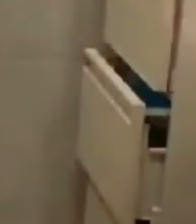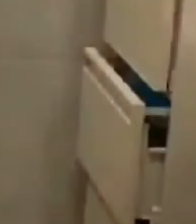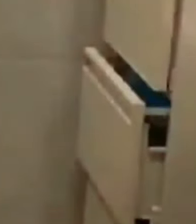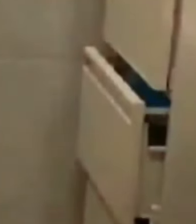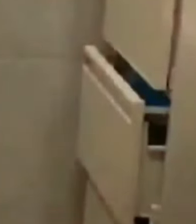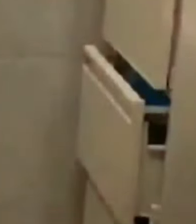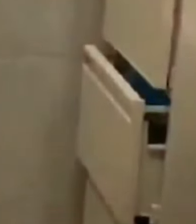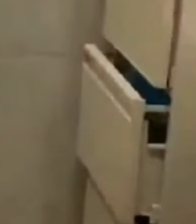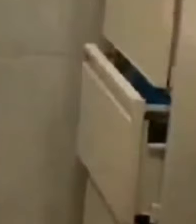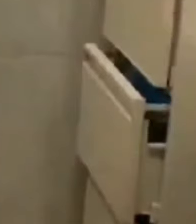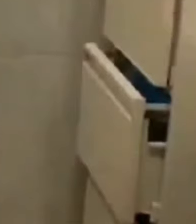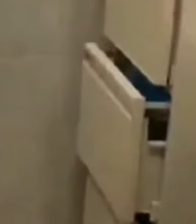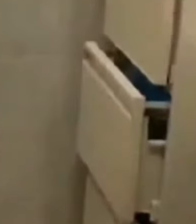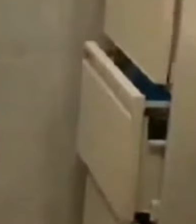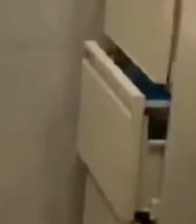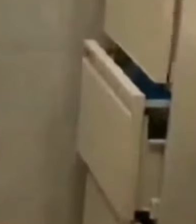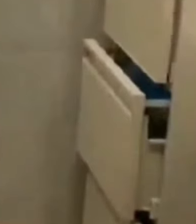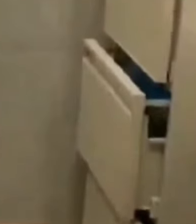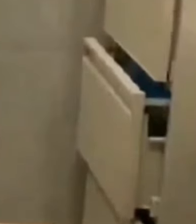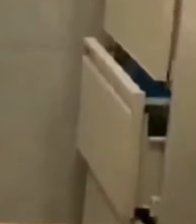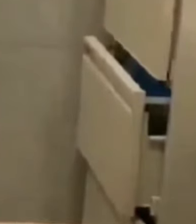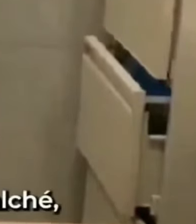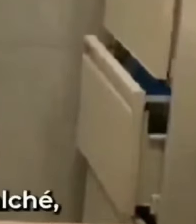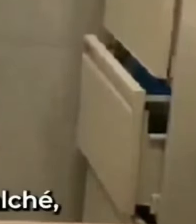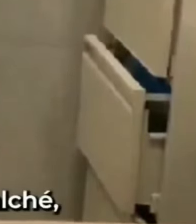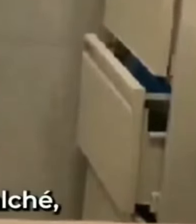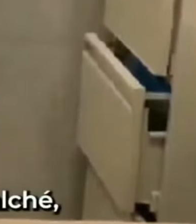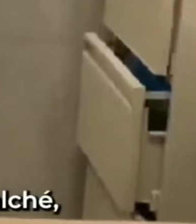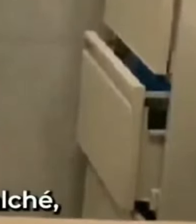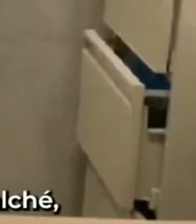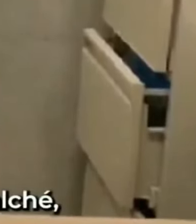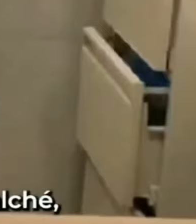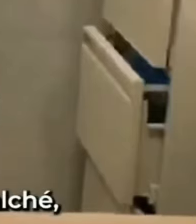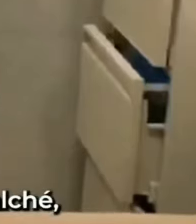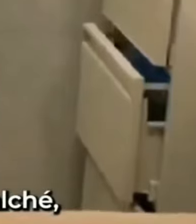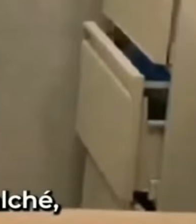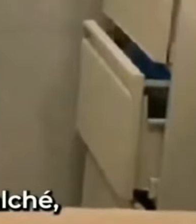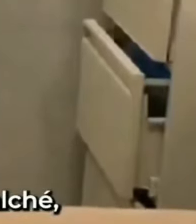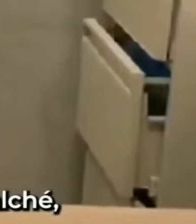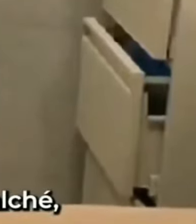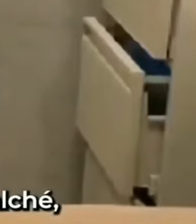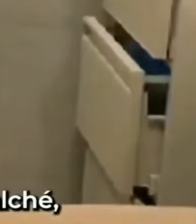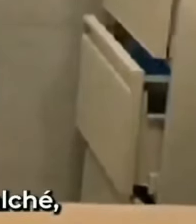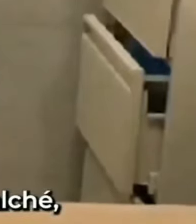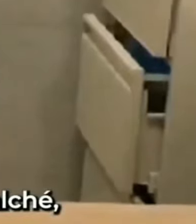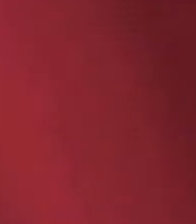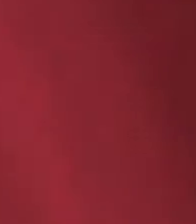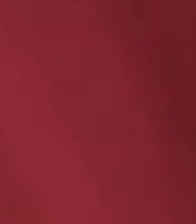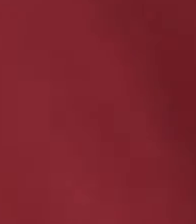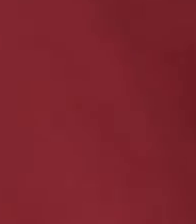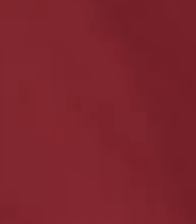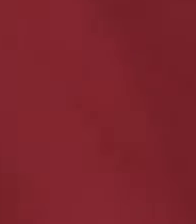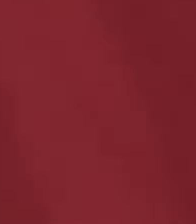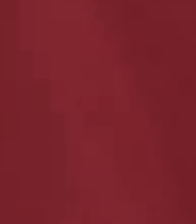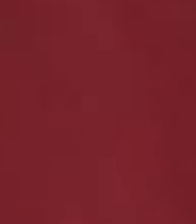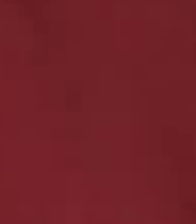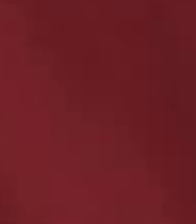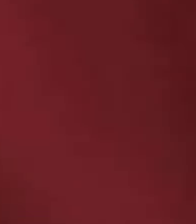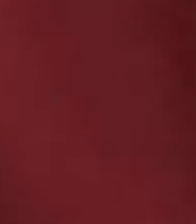Soy el doctor Enrique Cantillo José, médico general adscrito al Centro de Salud de Bacachén en Cihuaché, Campeche.